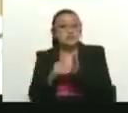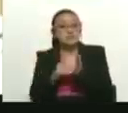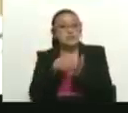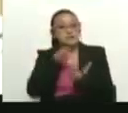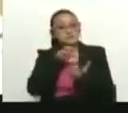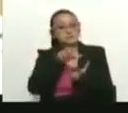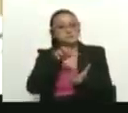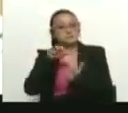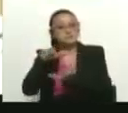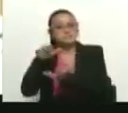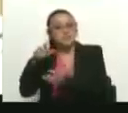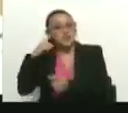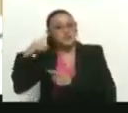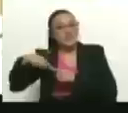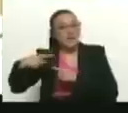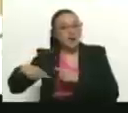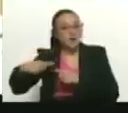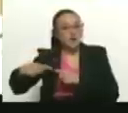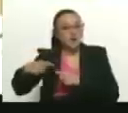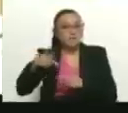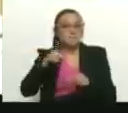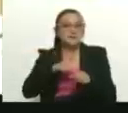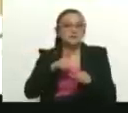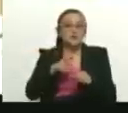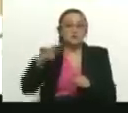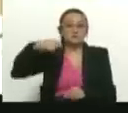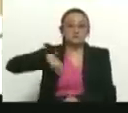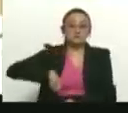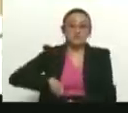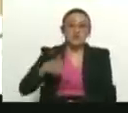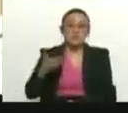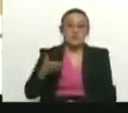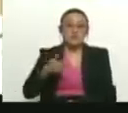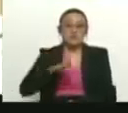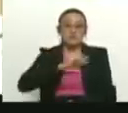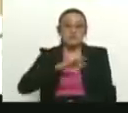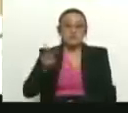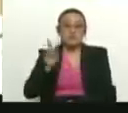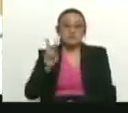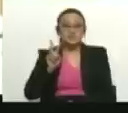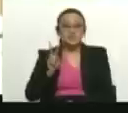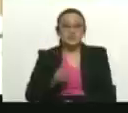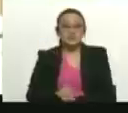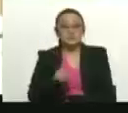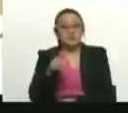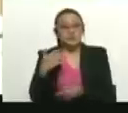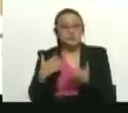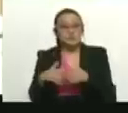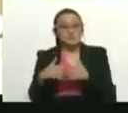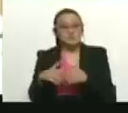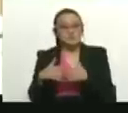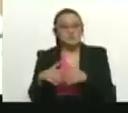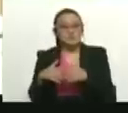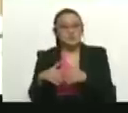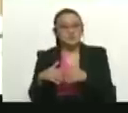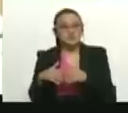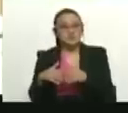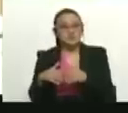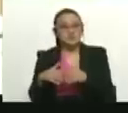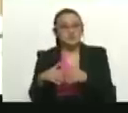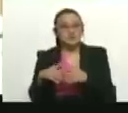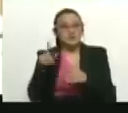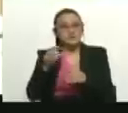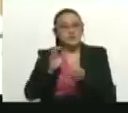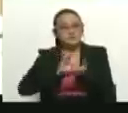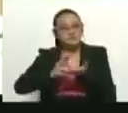barriles diarios de petróleo. Y eso significaba un ingreso importante para la República. Y es una empresa que también